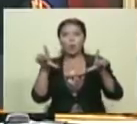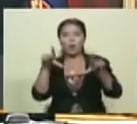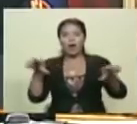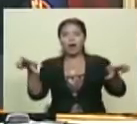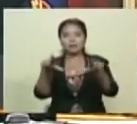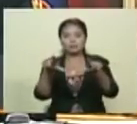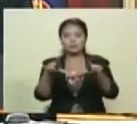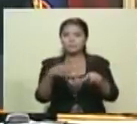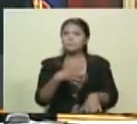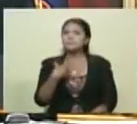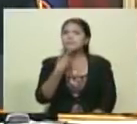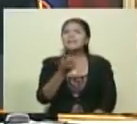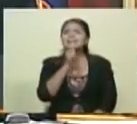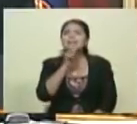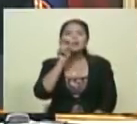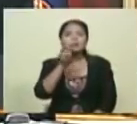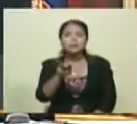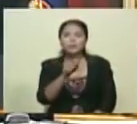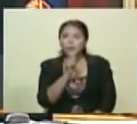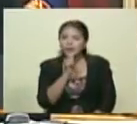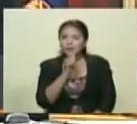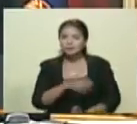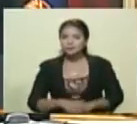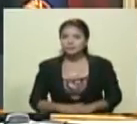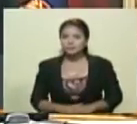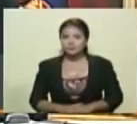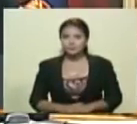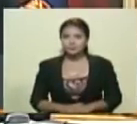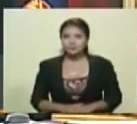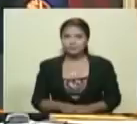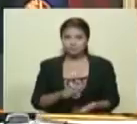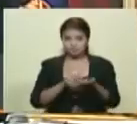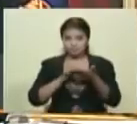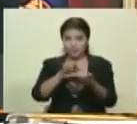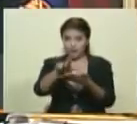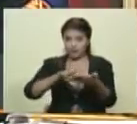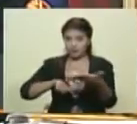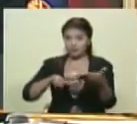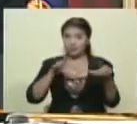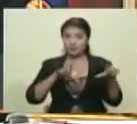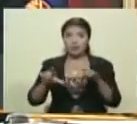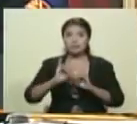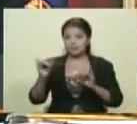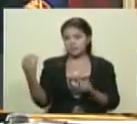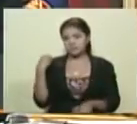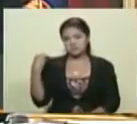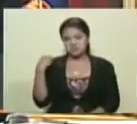¿Quieres que le diga quiénes están viendo esto? Aquí tengo la lista, mira. Ya me dijeron.